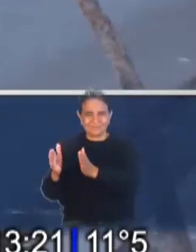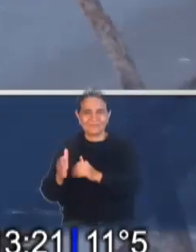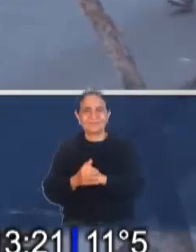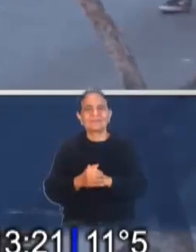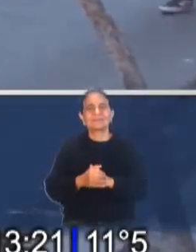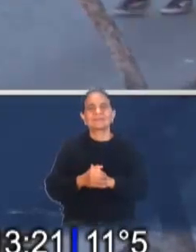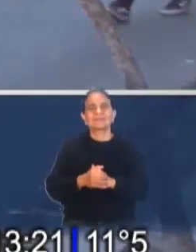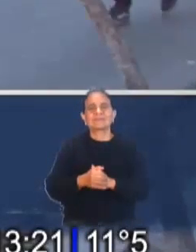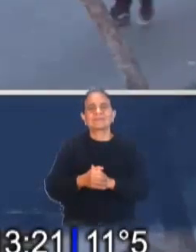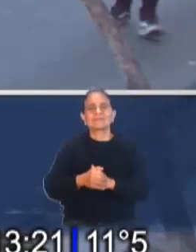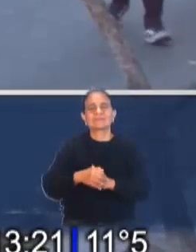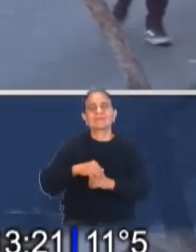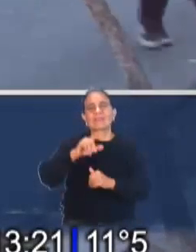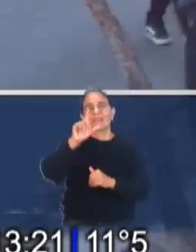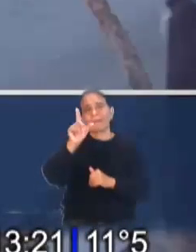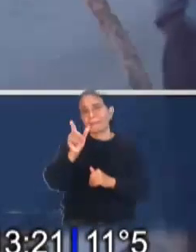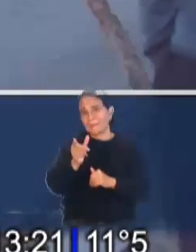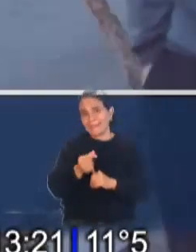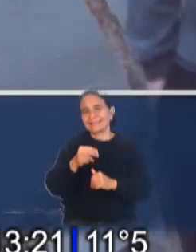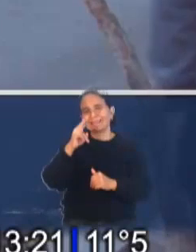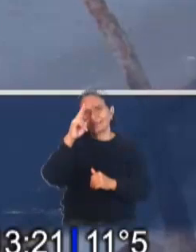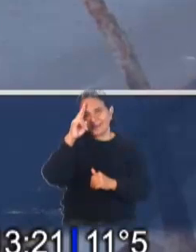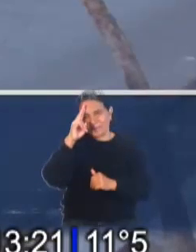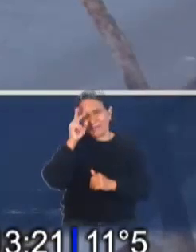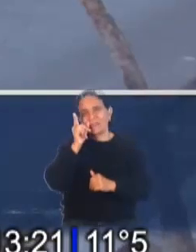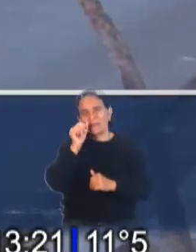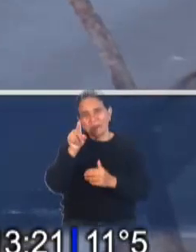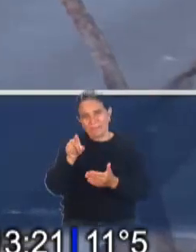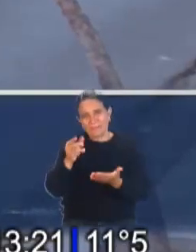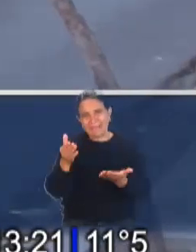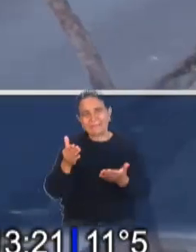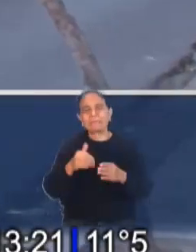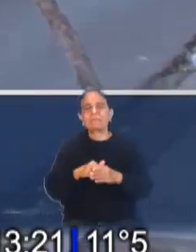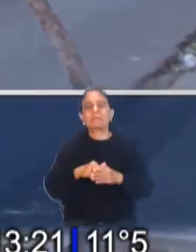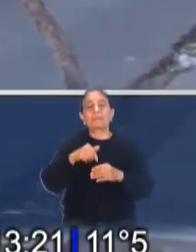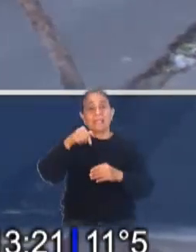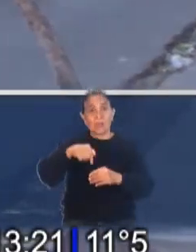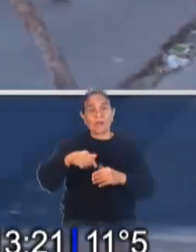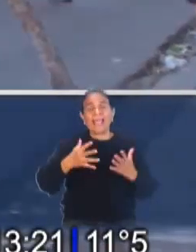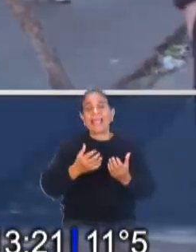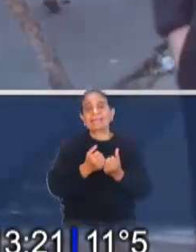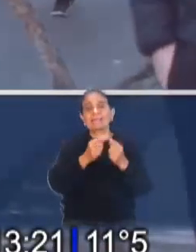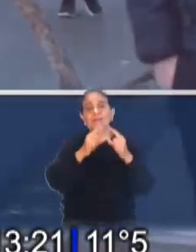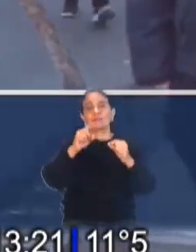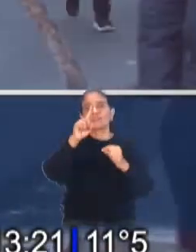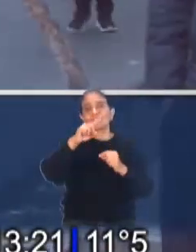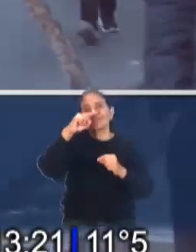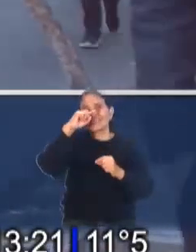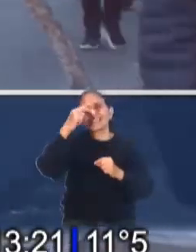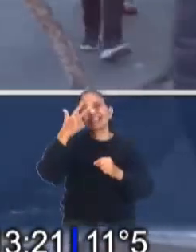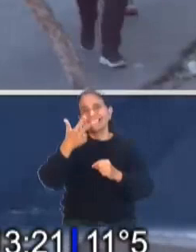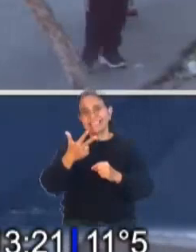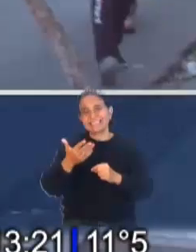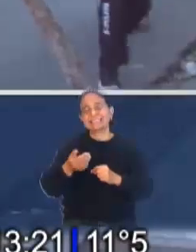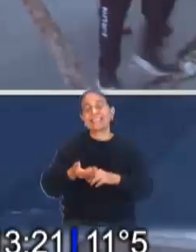Honor al padre de la patria. Los puntanos conmemoran los 173 años del paso a